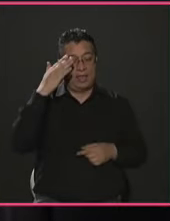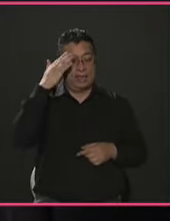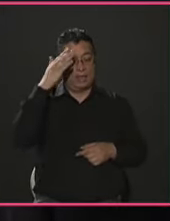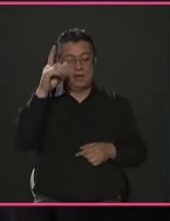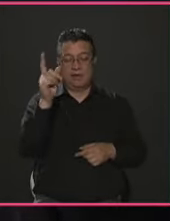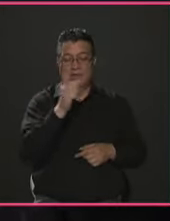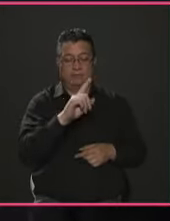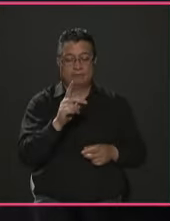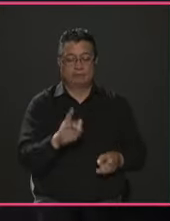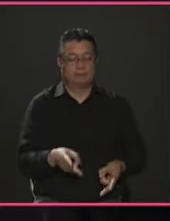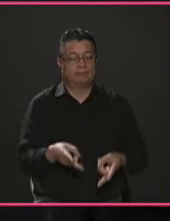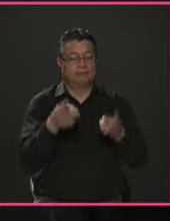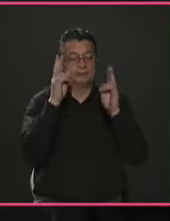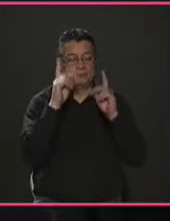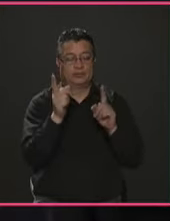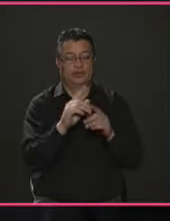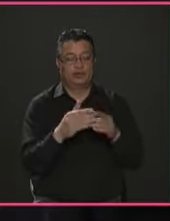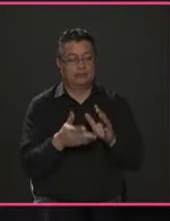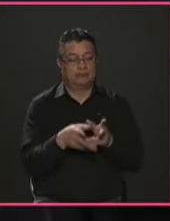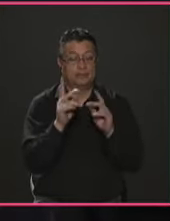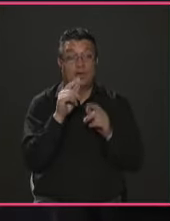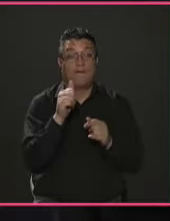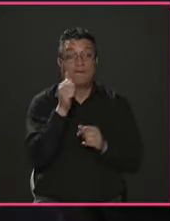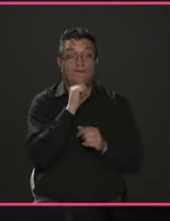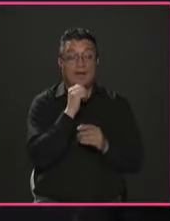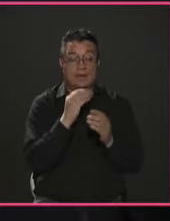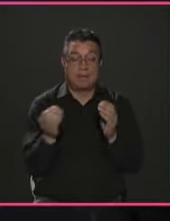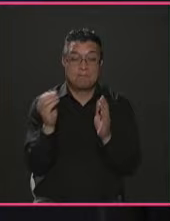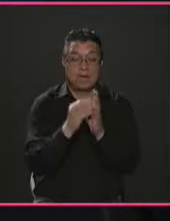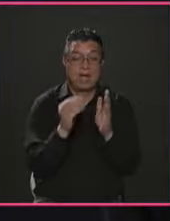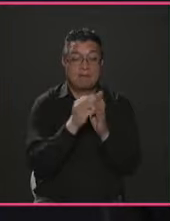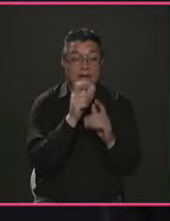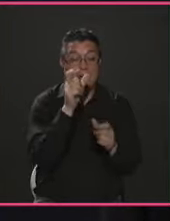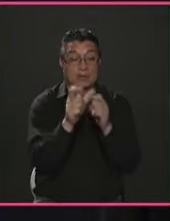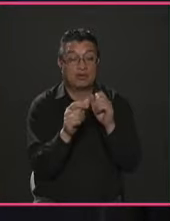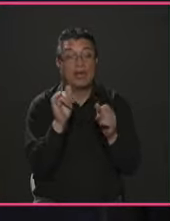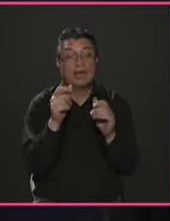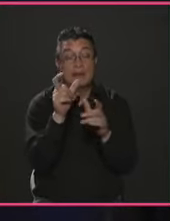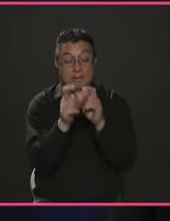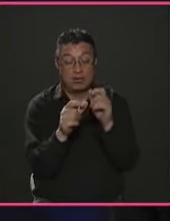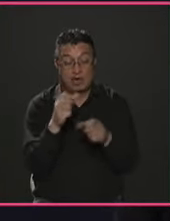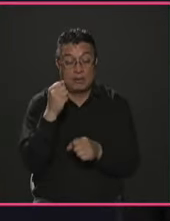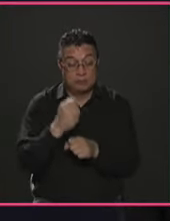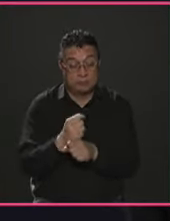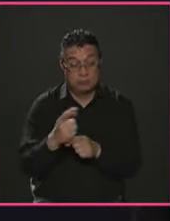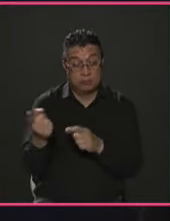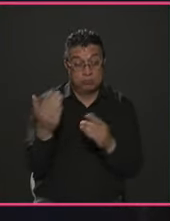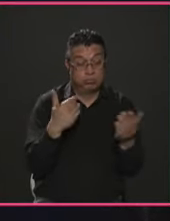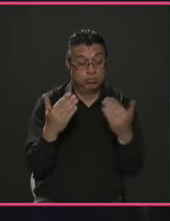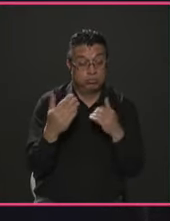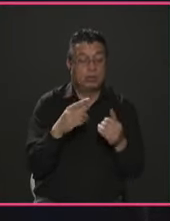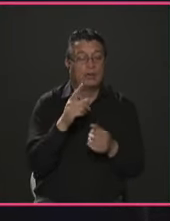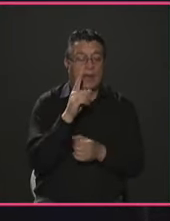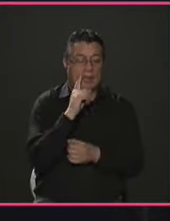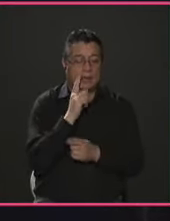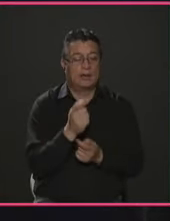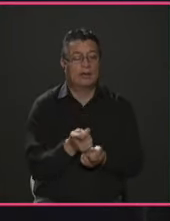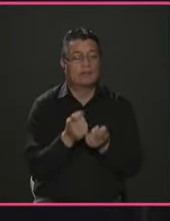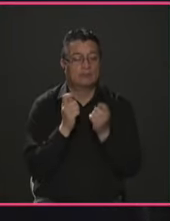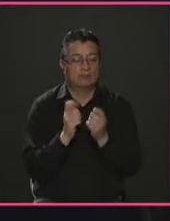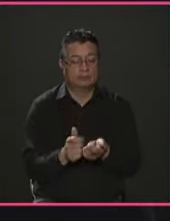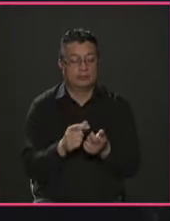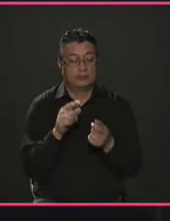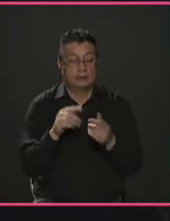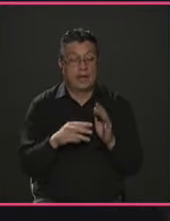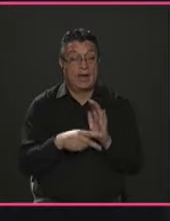disponibles porque no producimos suficiente gente Sí y la gente que producimos se que tiene la capacidad o que